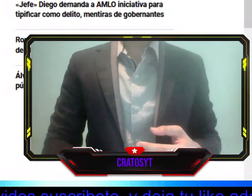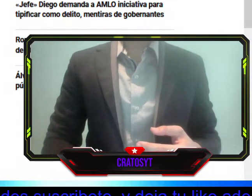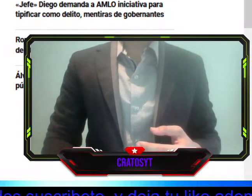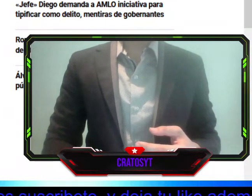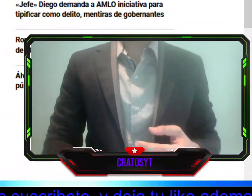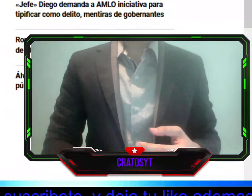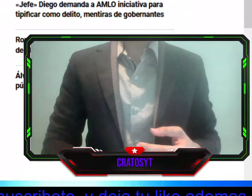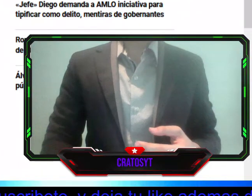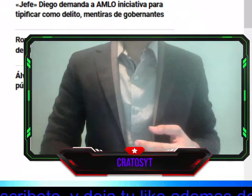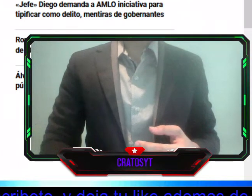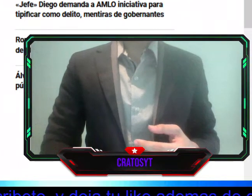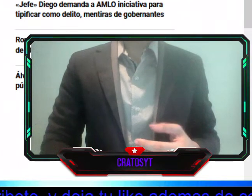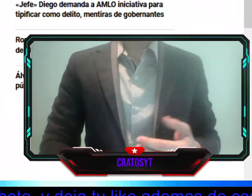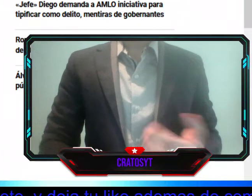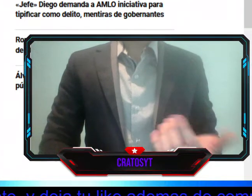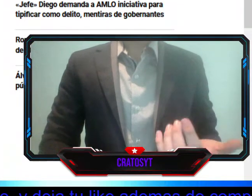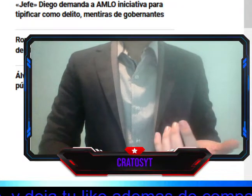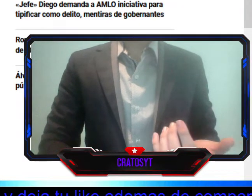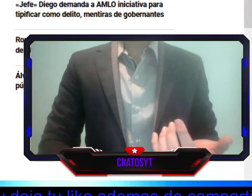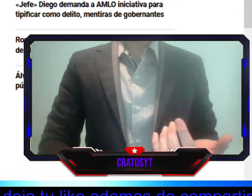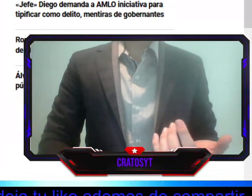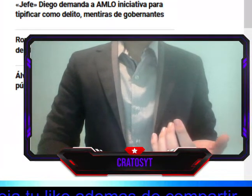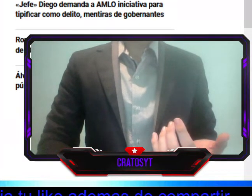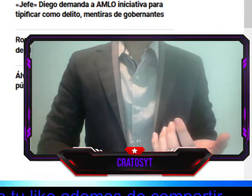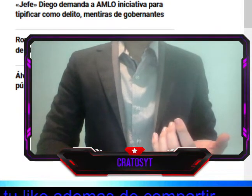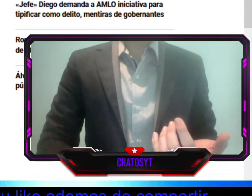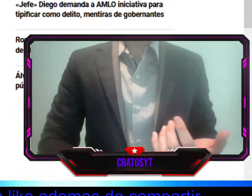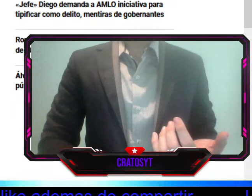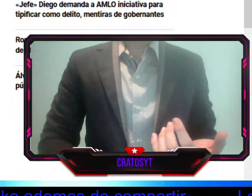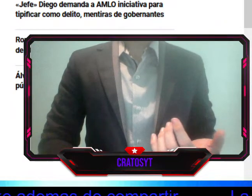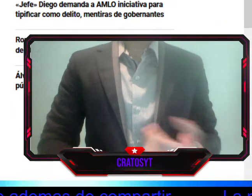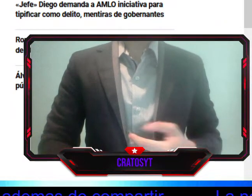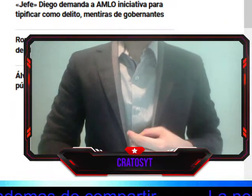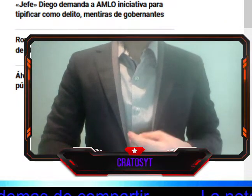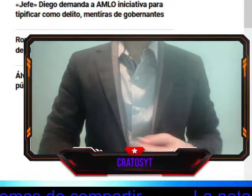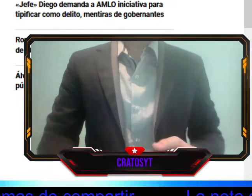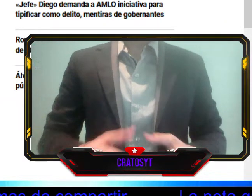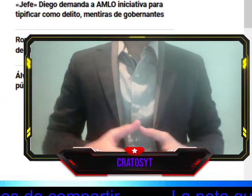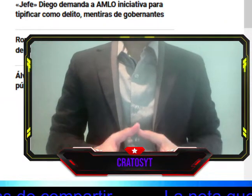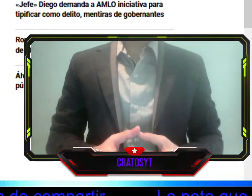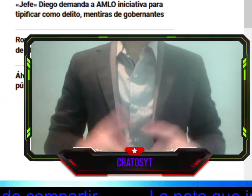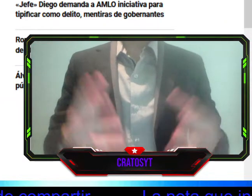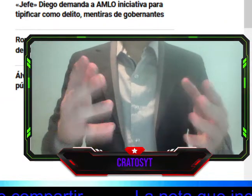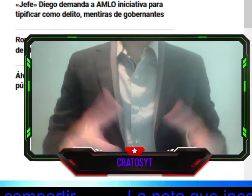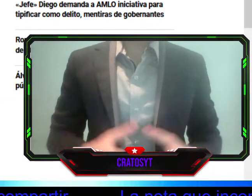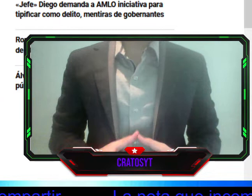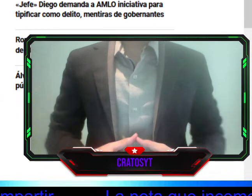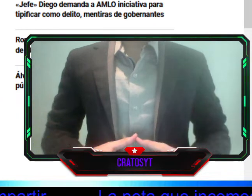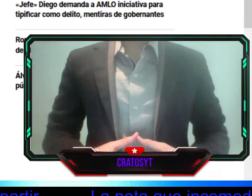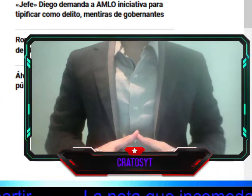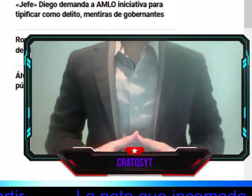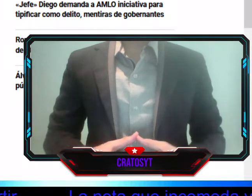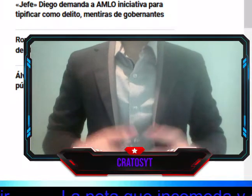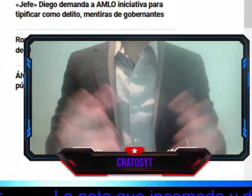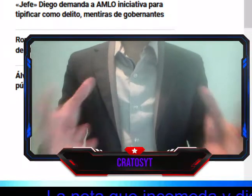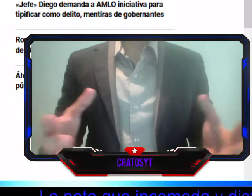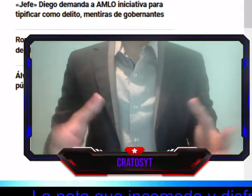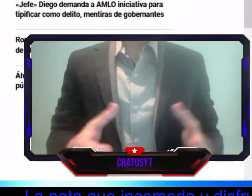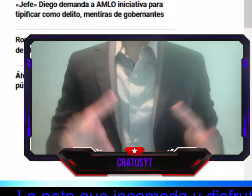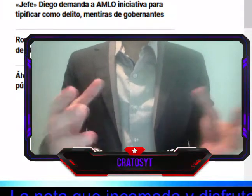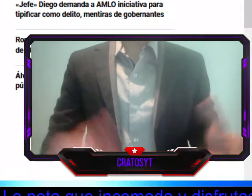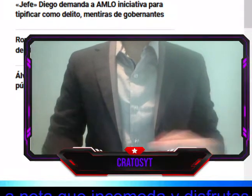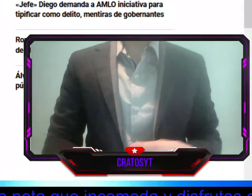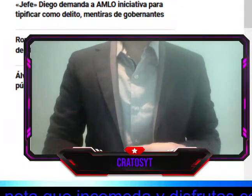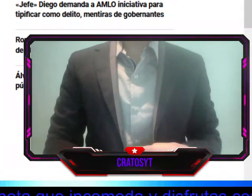iniciar las investigaciones que corresponden, porque si la misma WIF en este momento ya tiene preparado lo que se necesita para pues responder